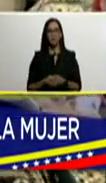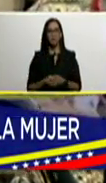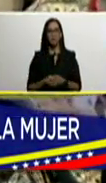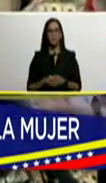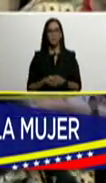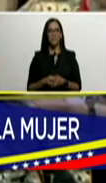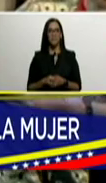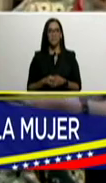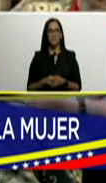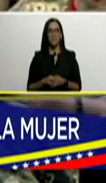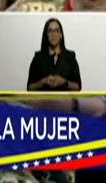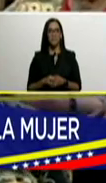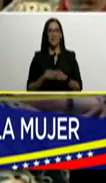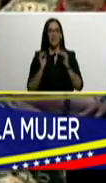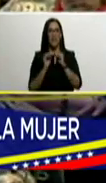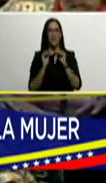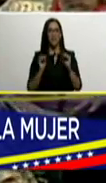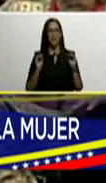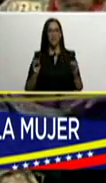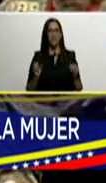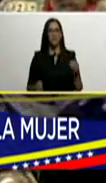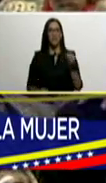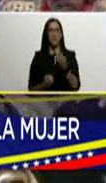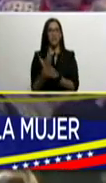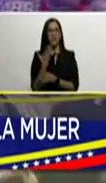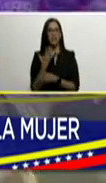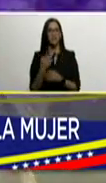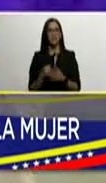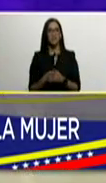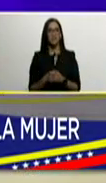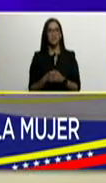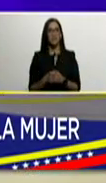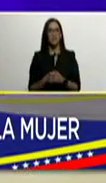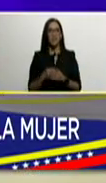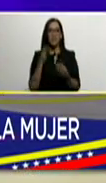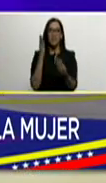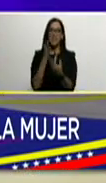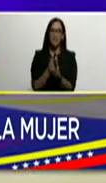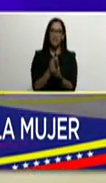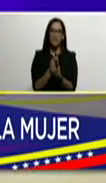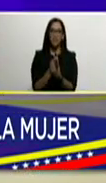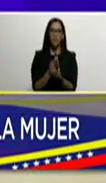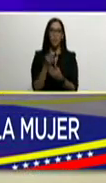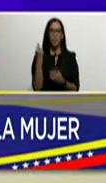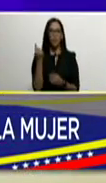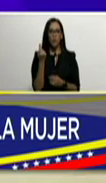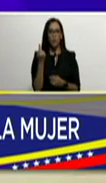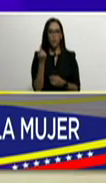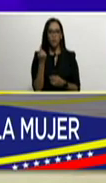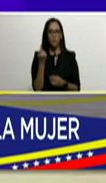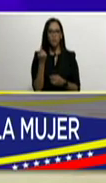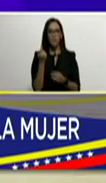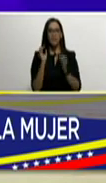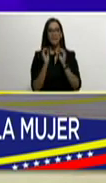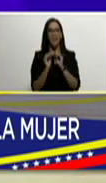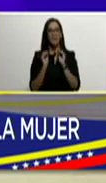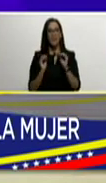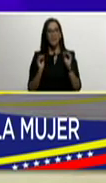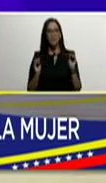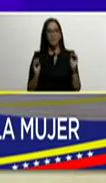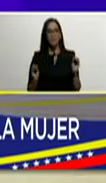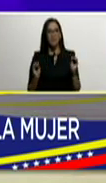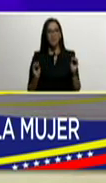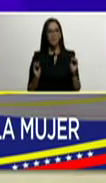anuncio la creación del registro único de denuncias